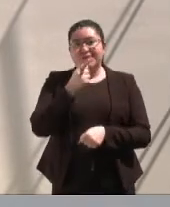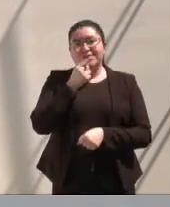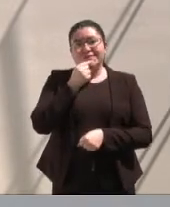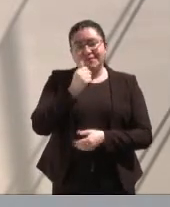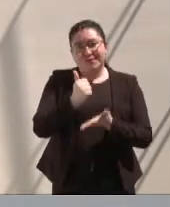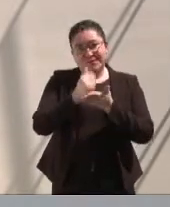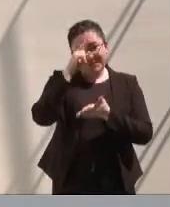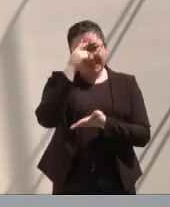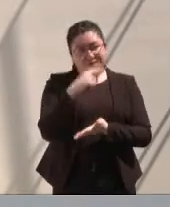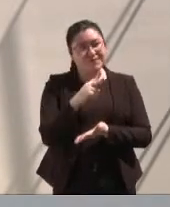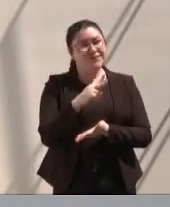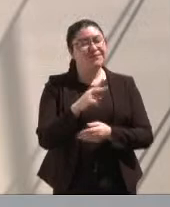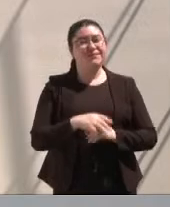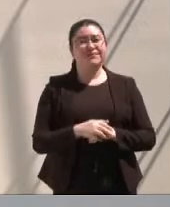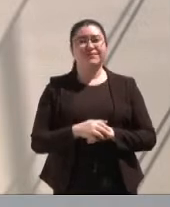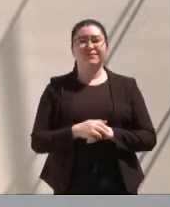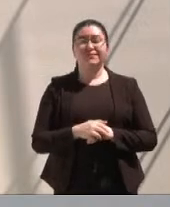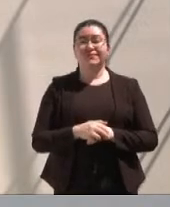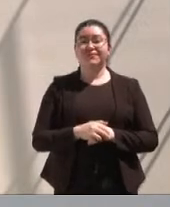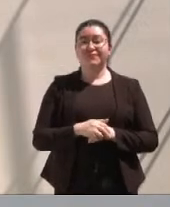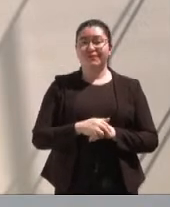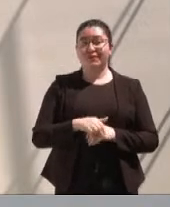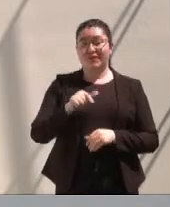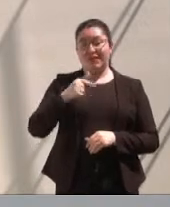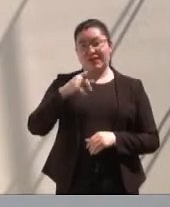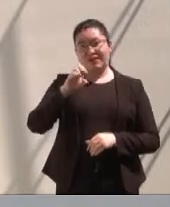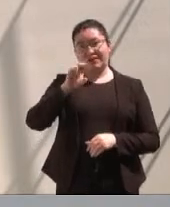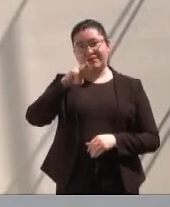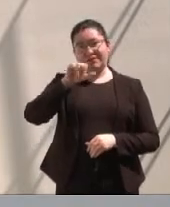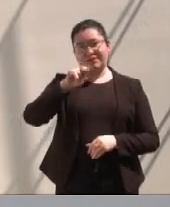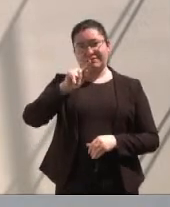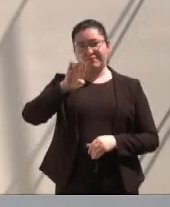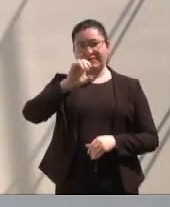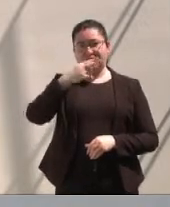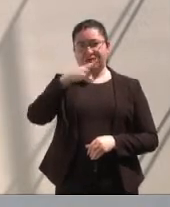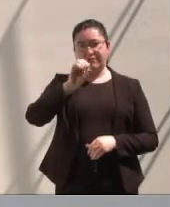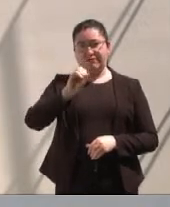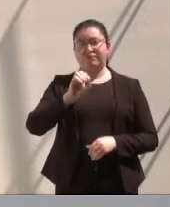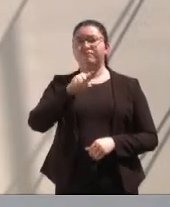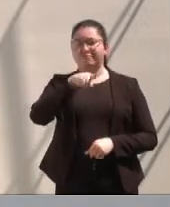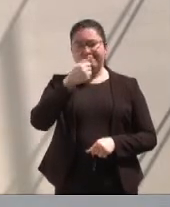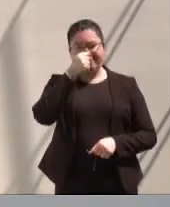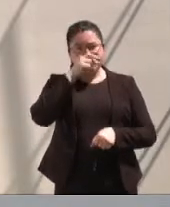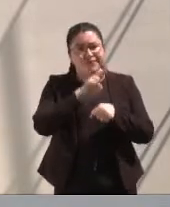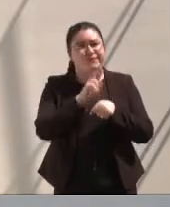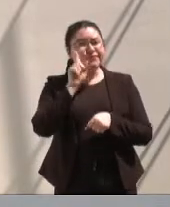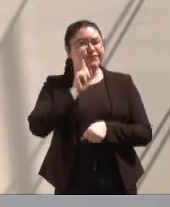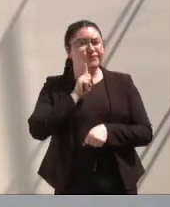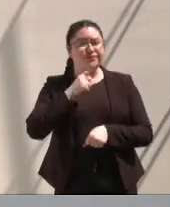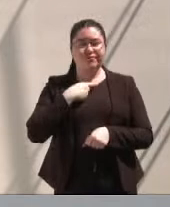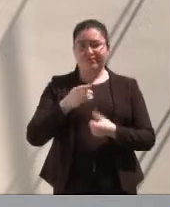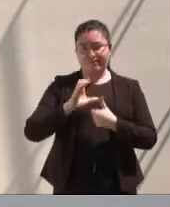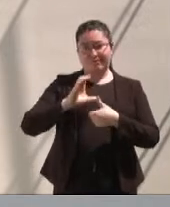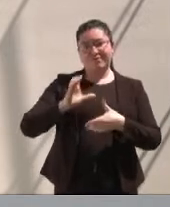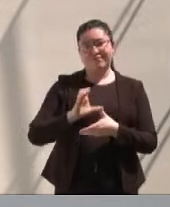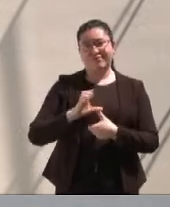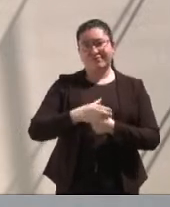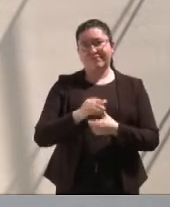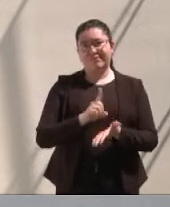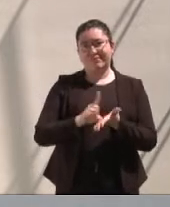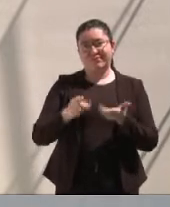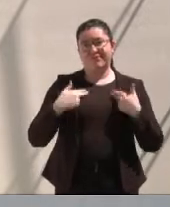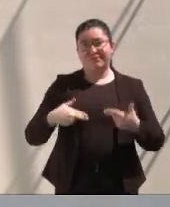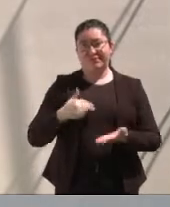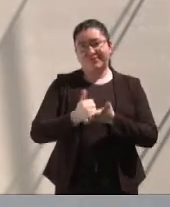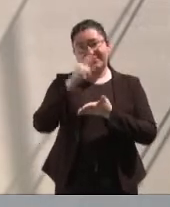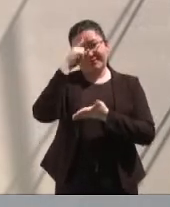México, la Luna Cristina Pacheco de la Secretaría de las Mujeres, la Comisión de Derechos Humanos de la Ciudad de México, la Fiscalía General